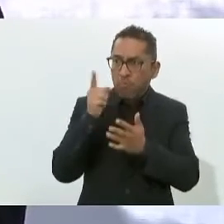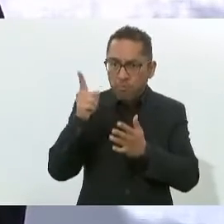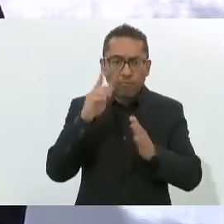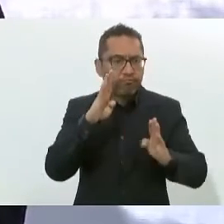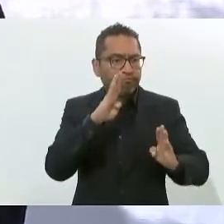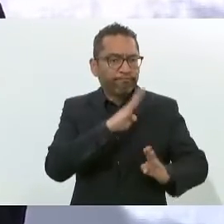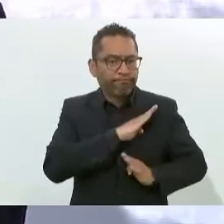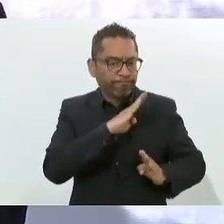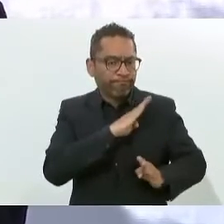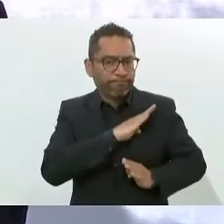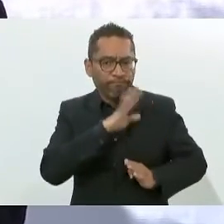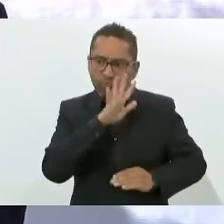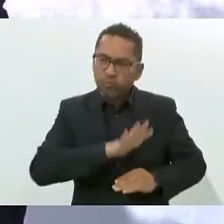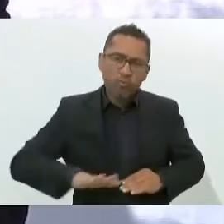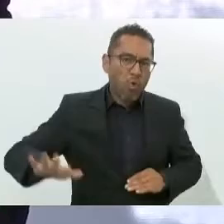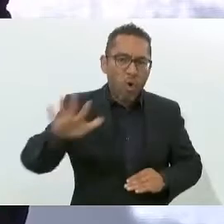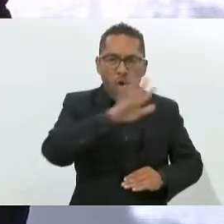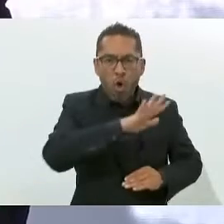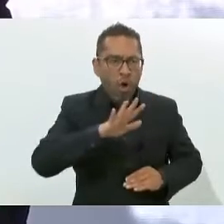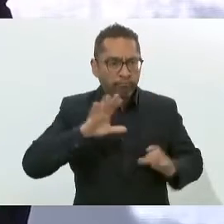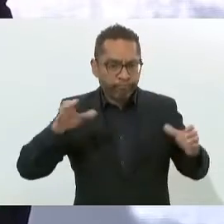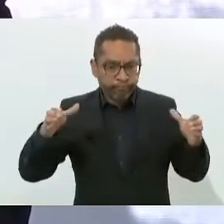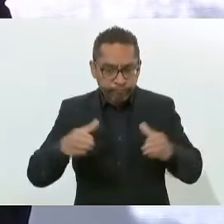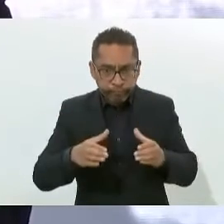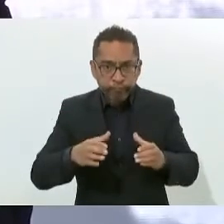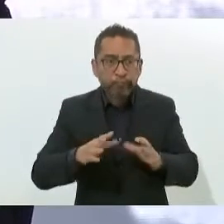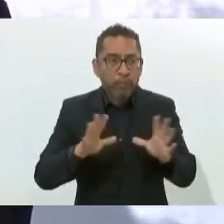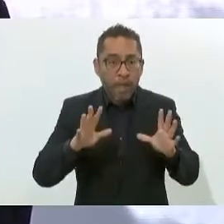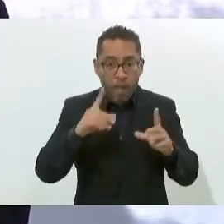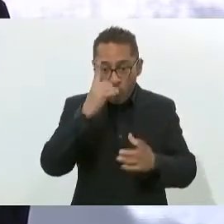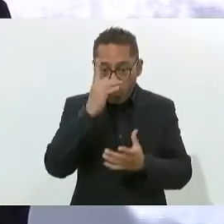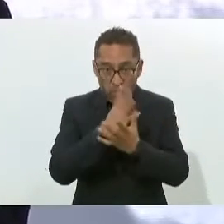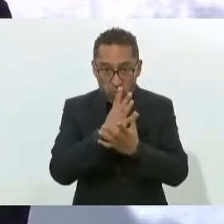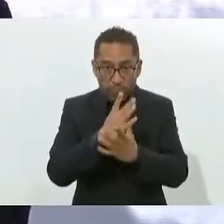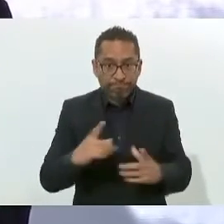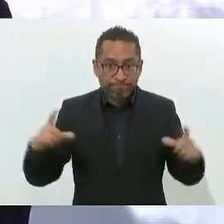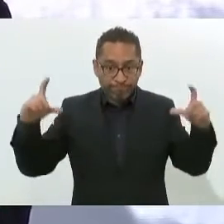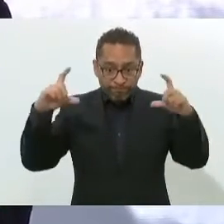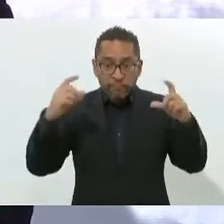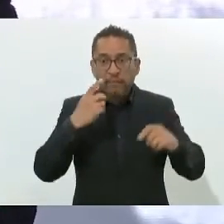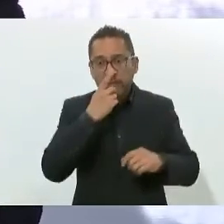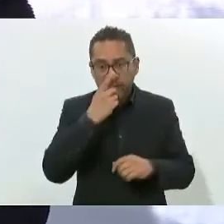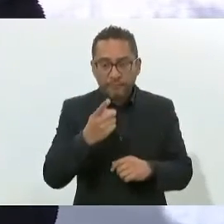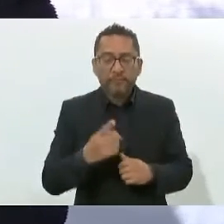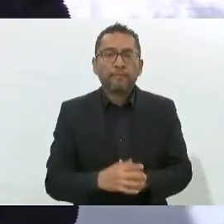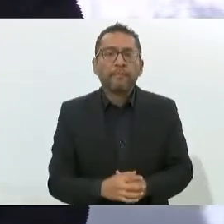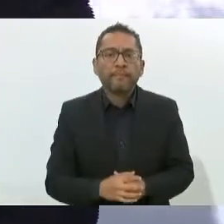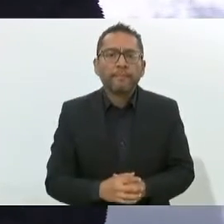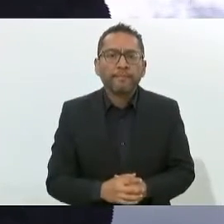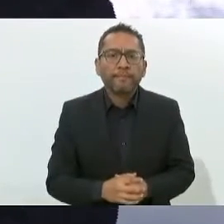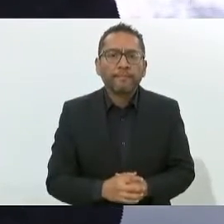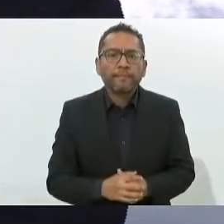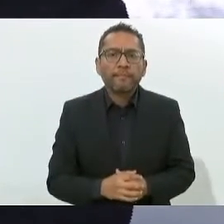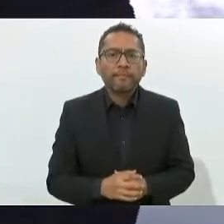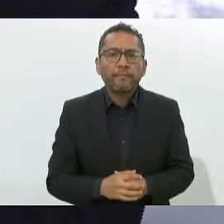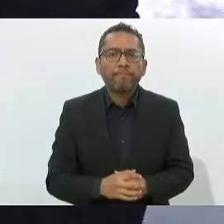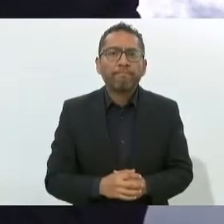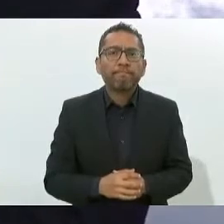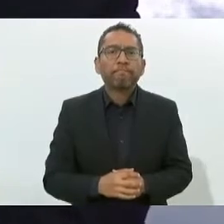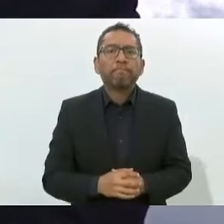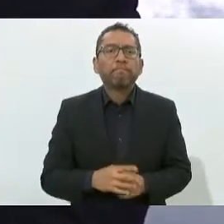Armadas. Cierro el paréntesis para decir que